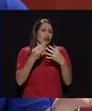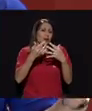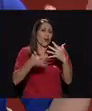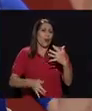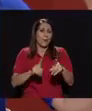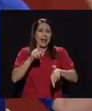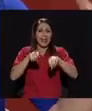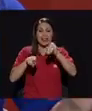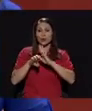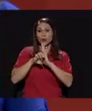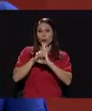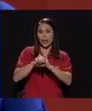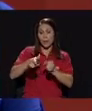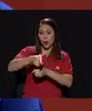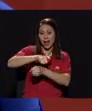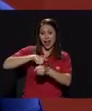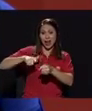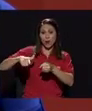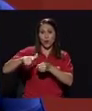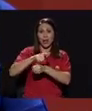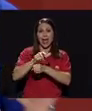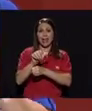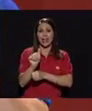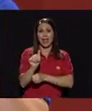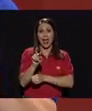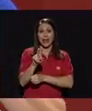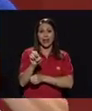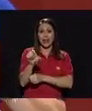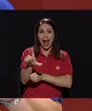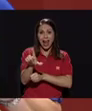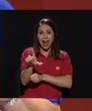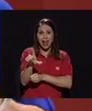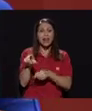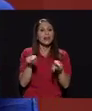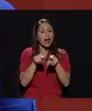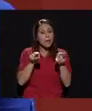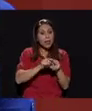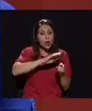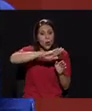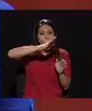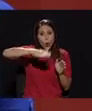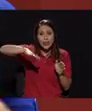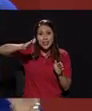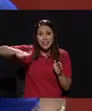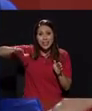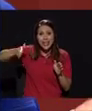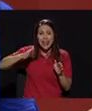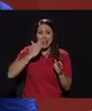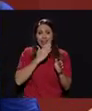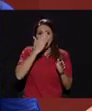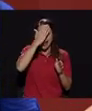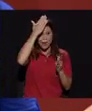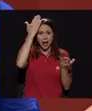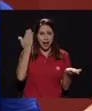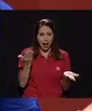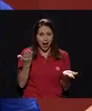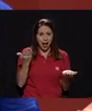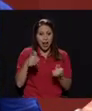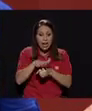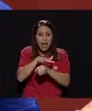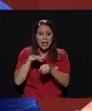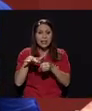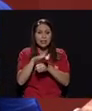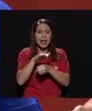variadísimos, por ejemplo la Laguna de Arenal, toda la parte de la cordillera de Talamanca, la isla del Coco, que